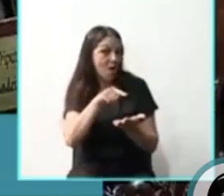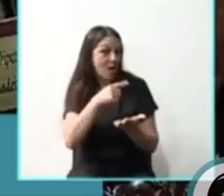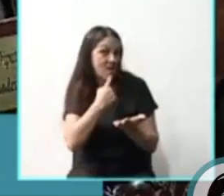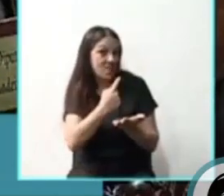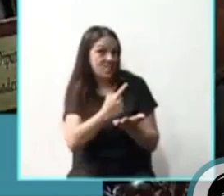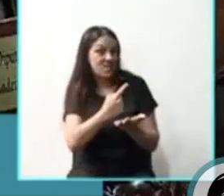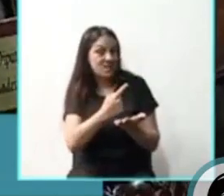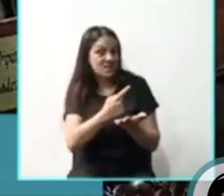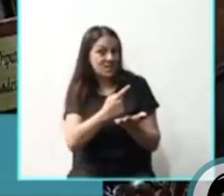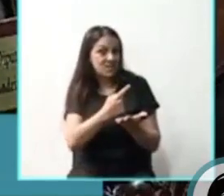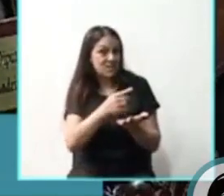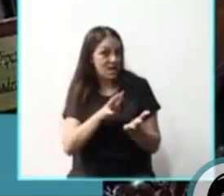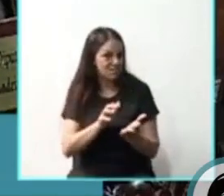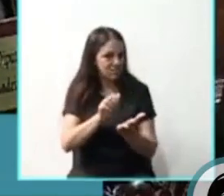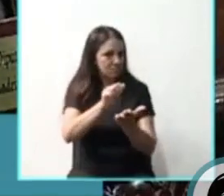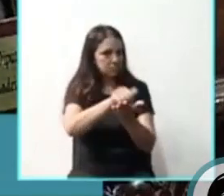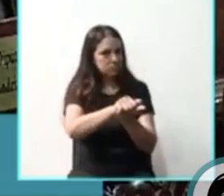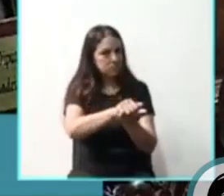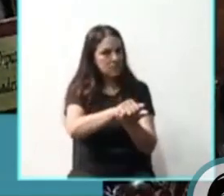ya tiene reservado